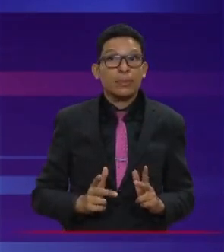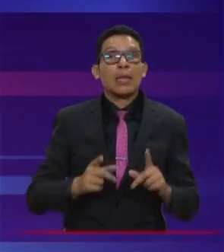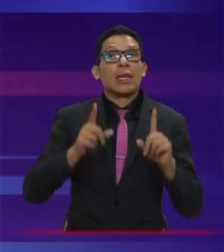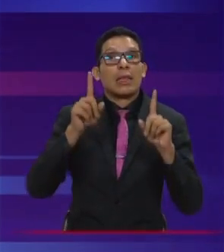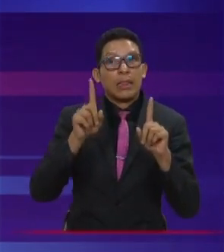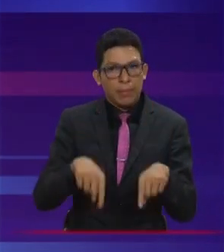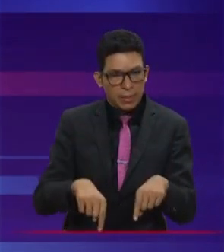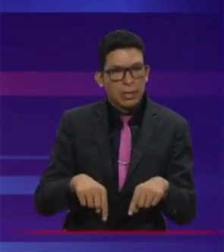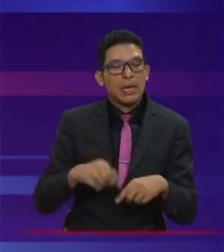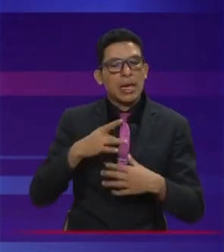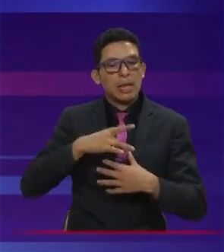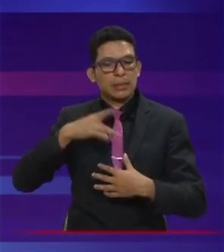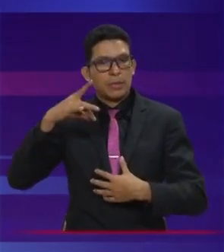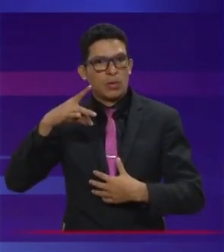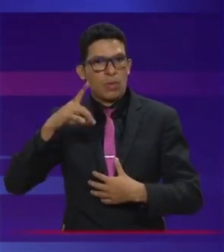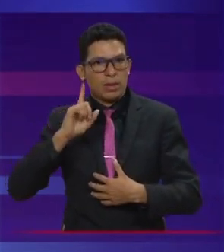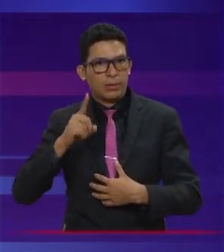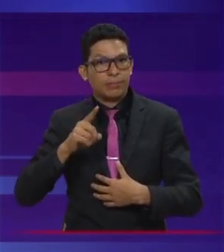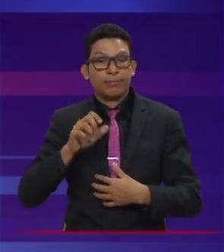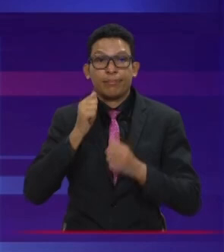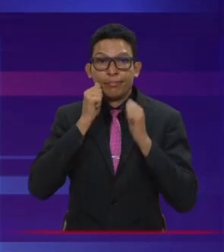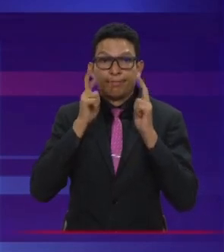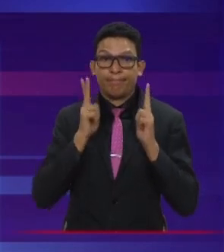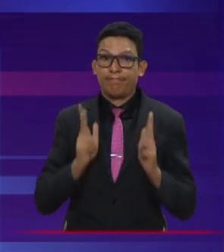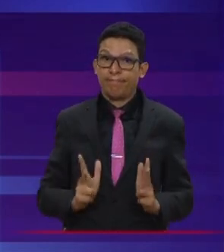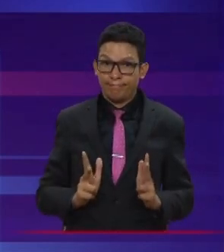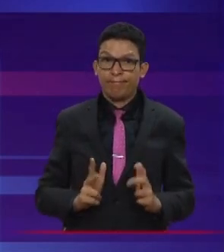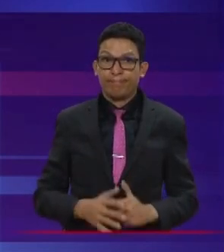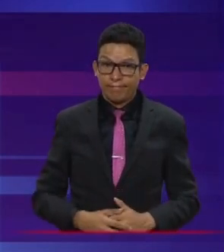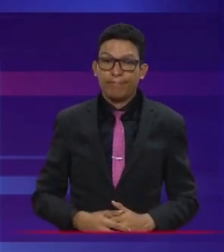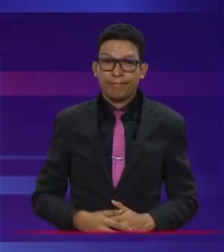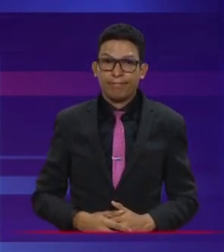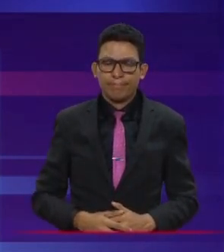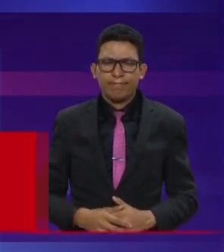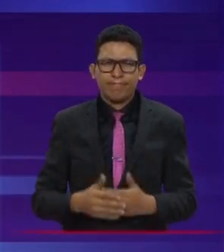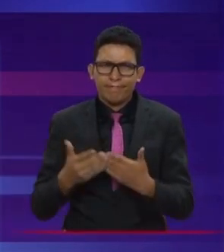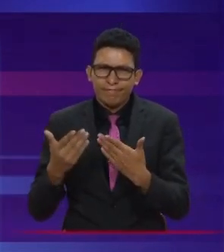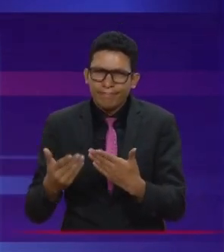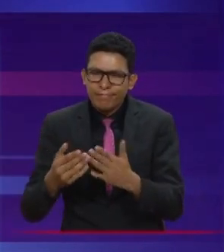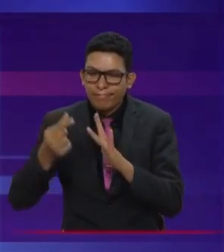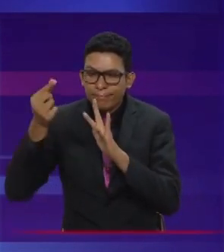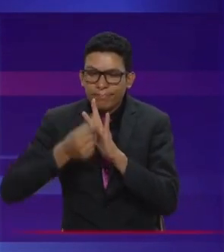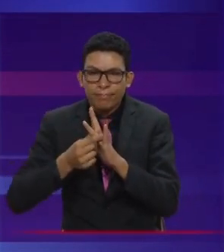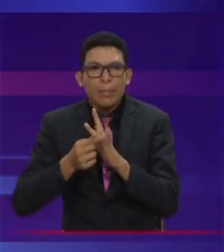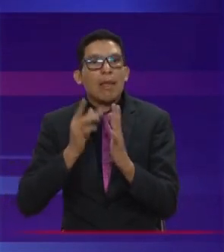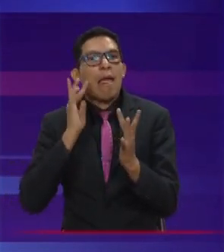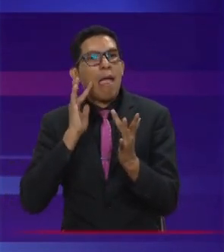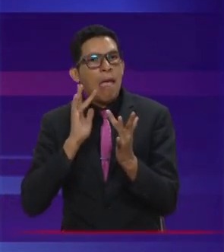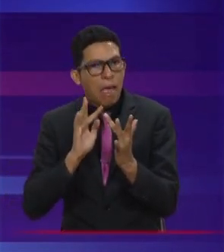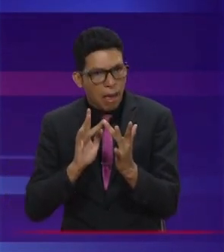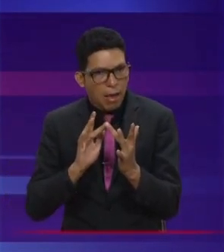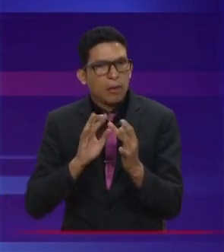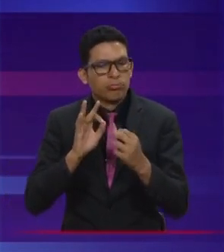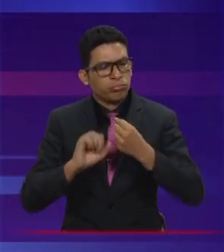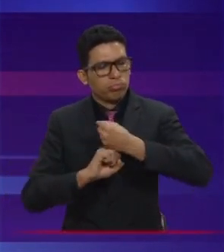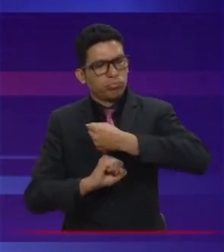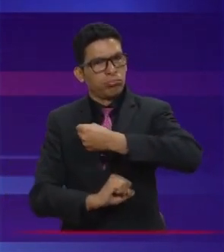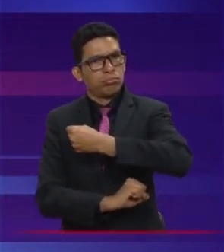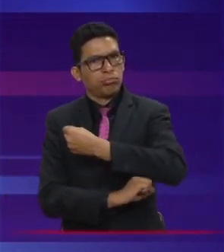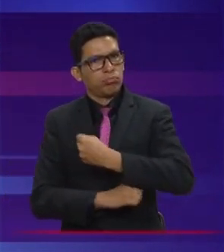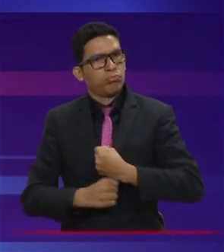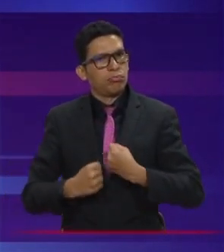espiritual y física de tal manera que el matrimonio responda como base y